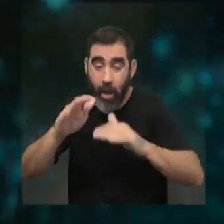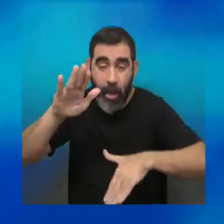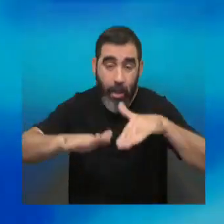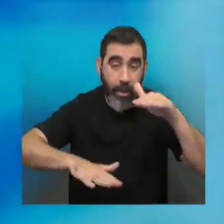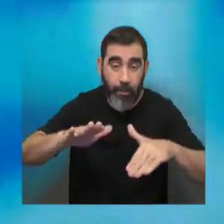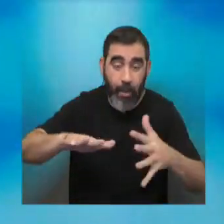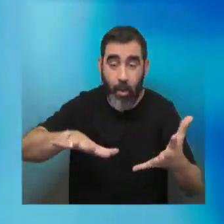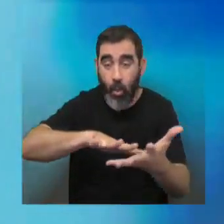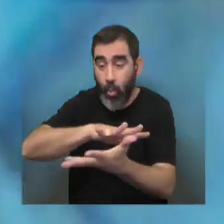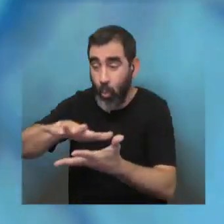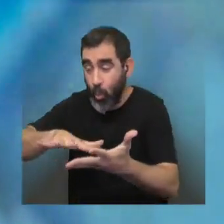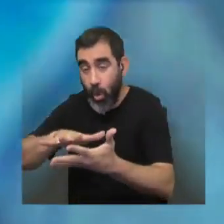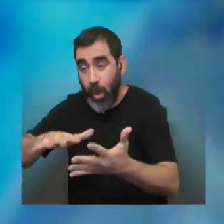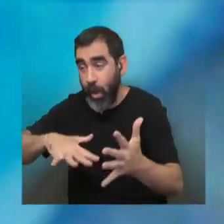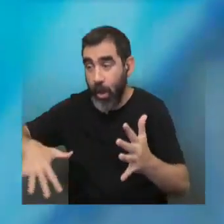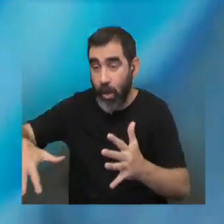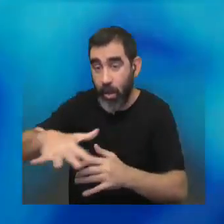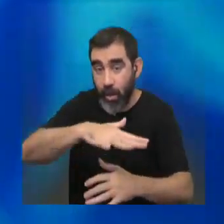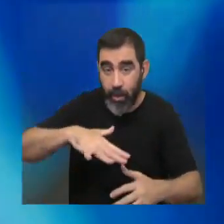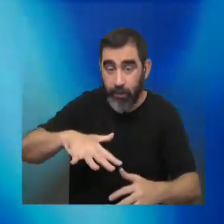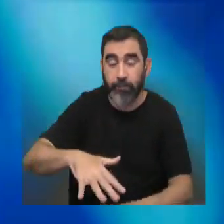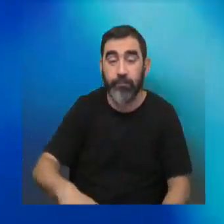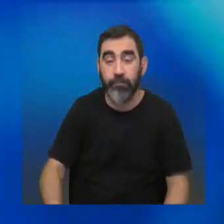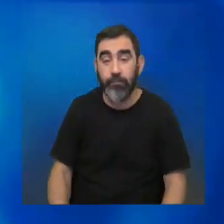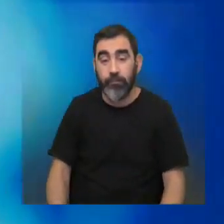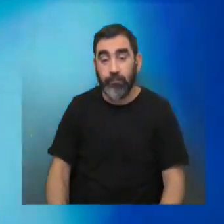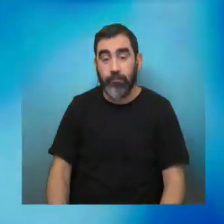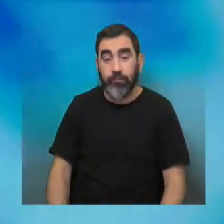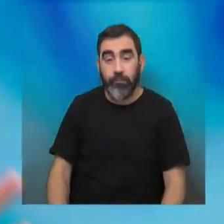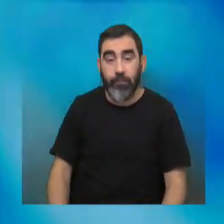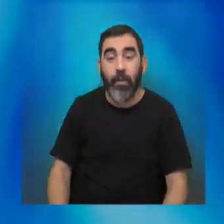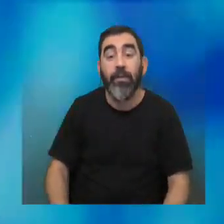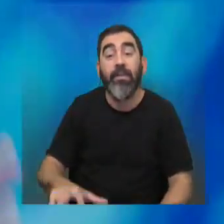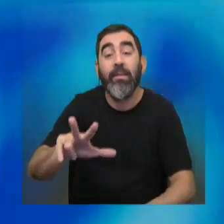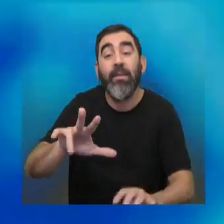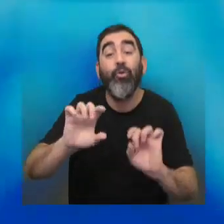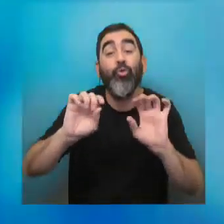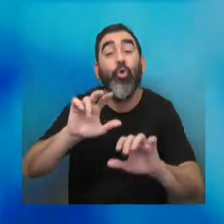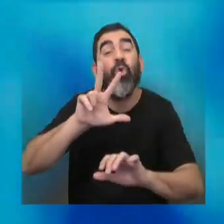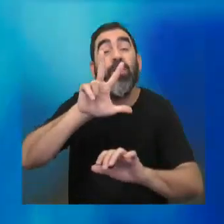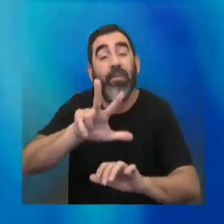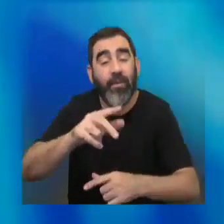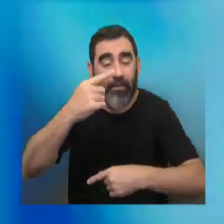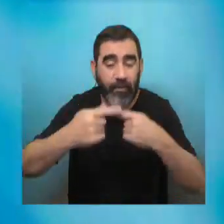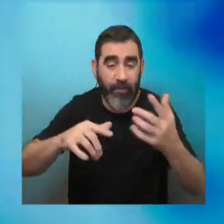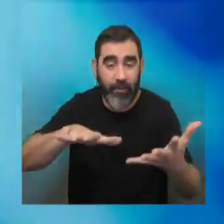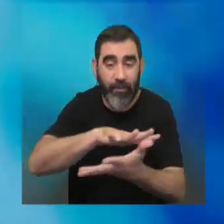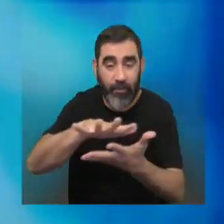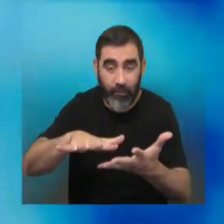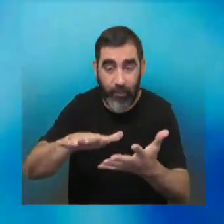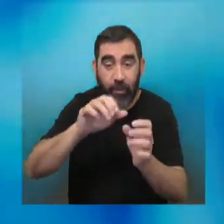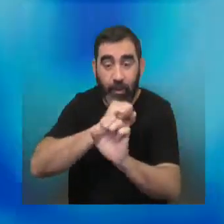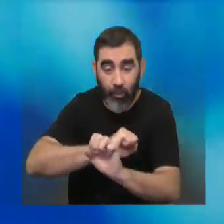el lugar donde fue desplegado. Esos son solo tres de las dimensiones que son